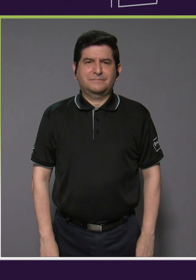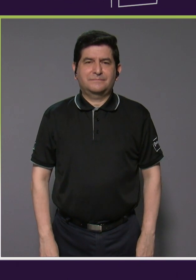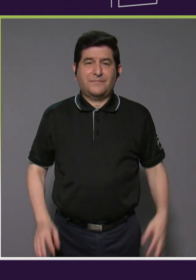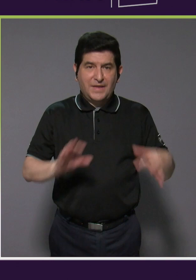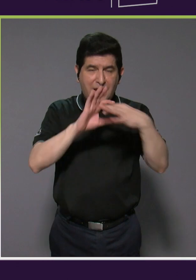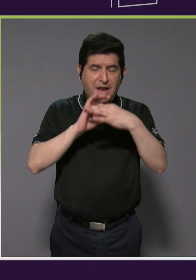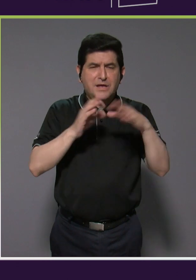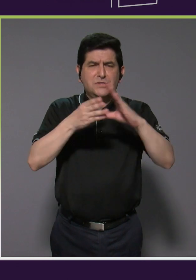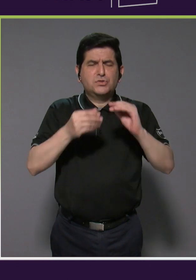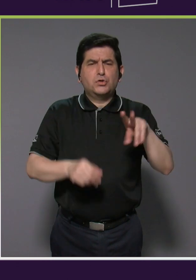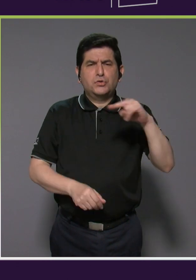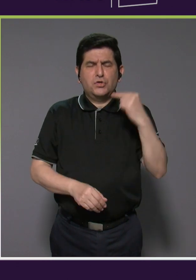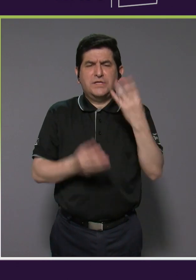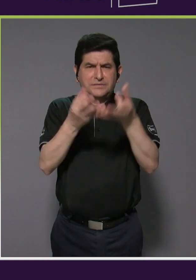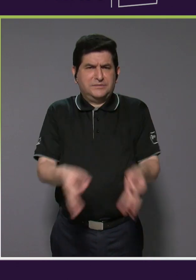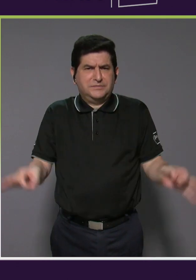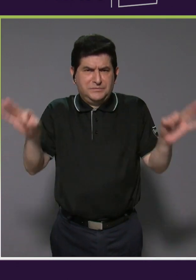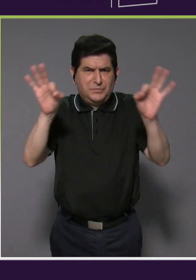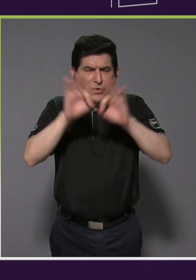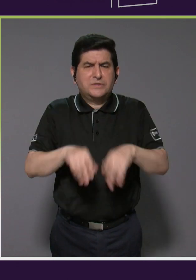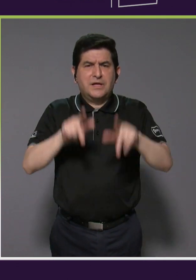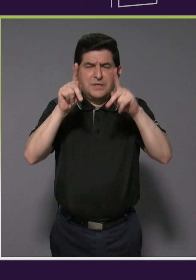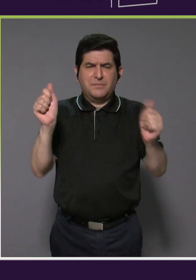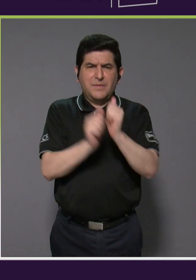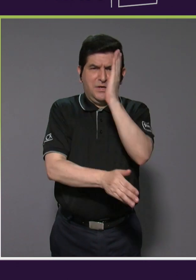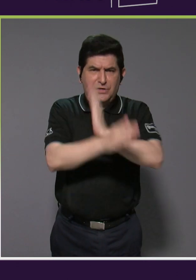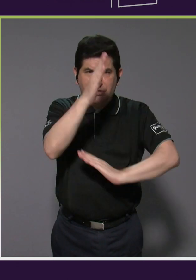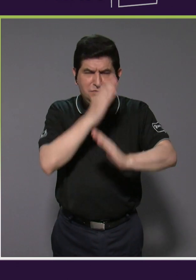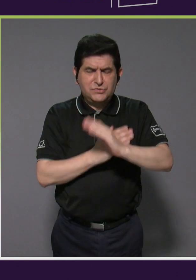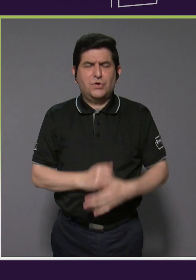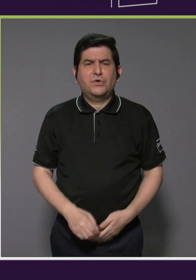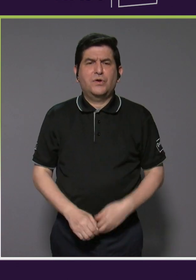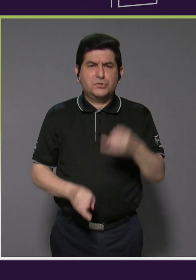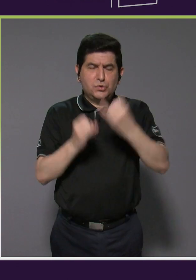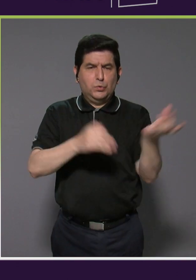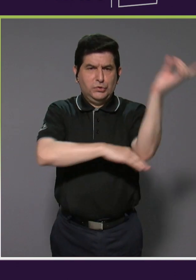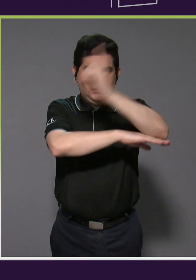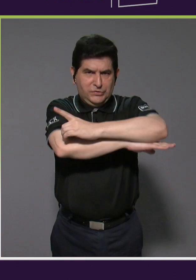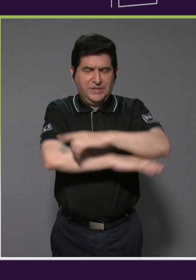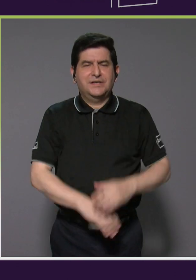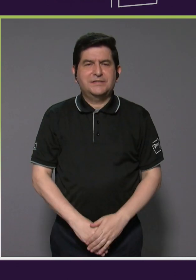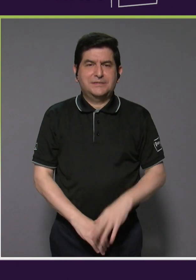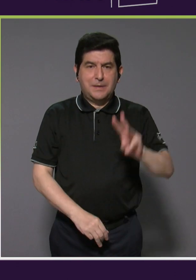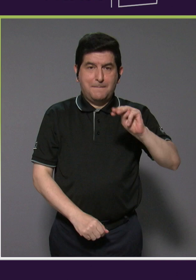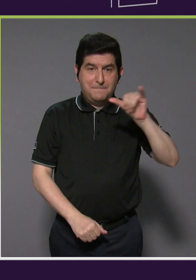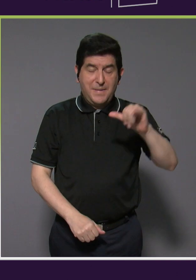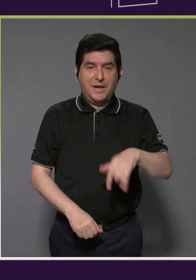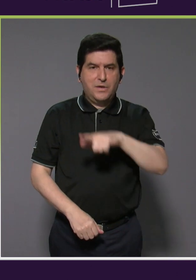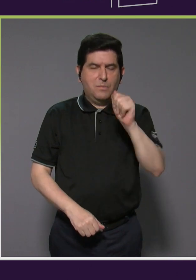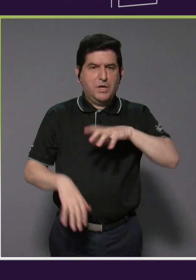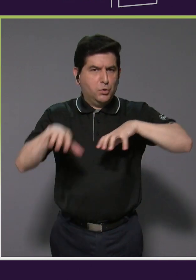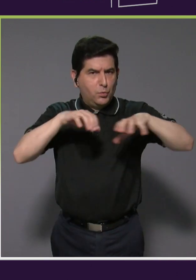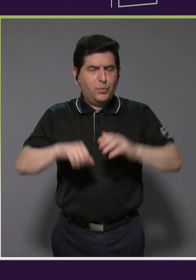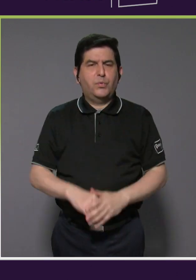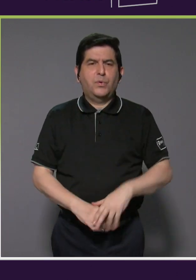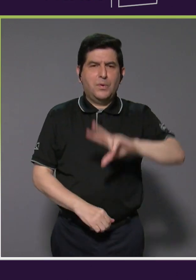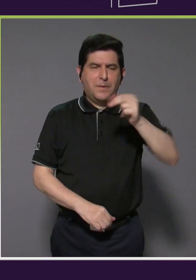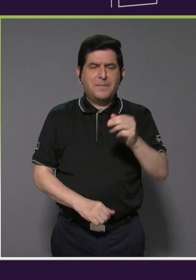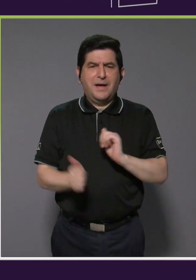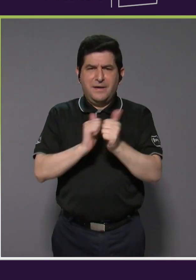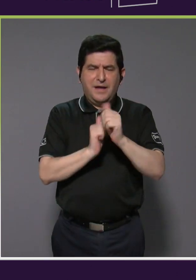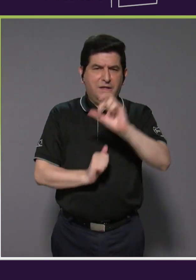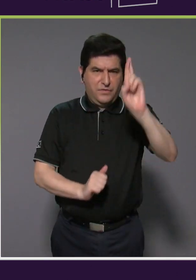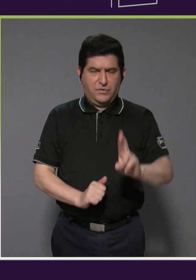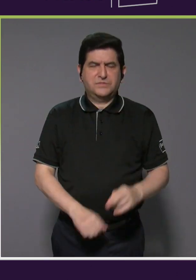Nexos te cuenta las noticias más destacadas sobre personas con discapacidad de los últimos días. Mayo fue un mes muy movido para el paradeporte tico